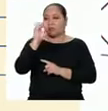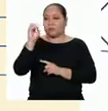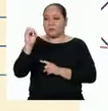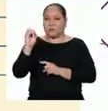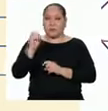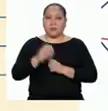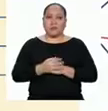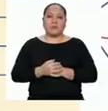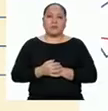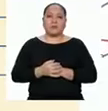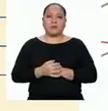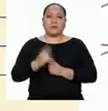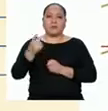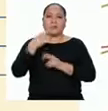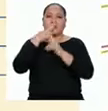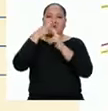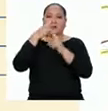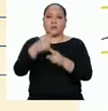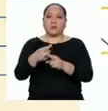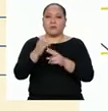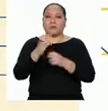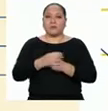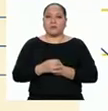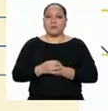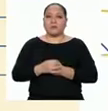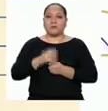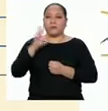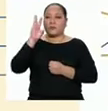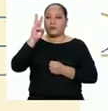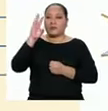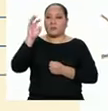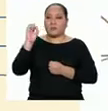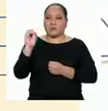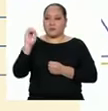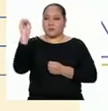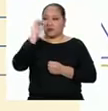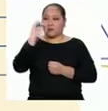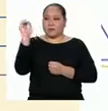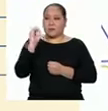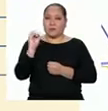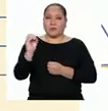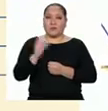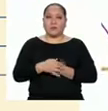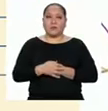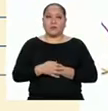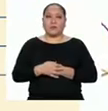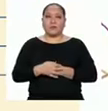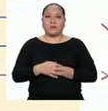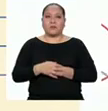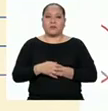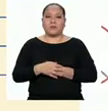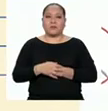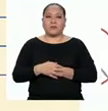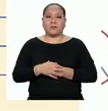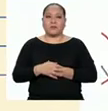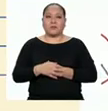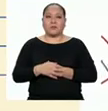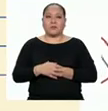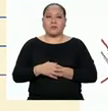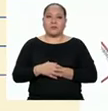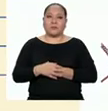décimos, por 100 y tenemos como resultado 60%. Para el resto